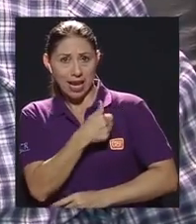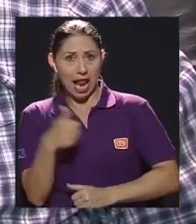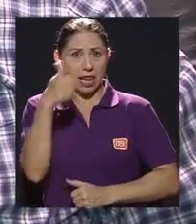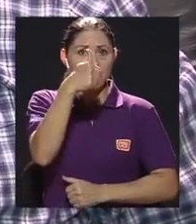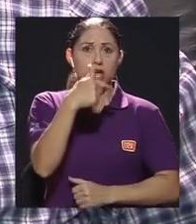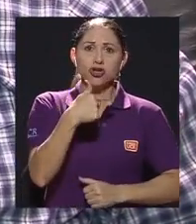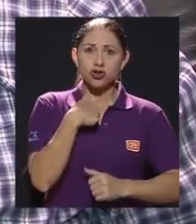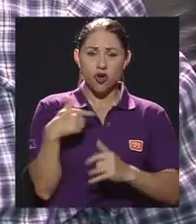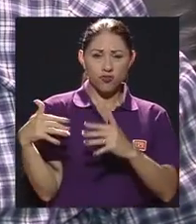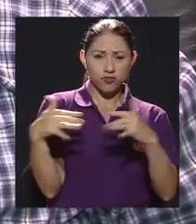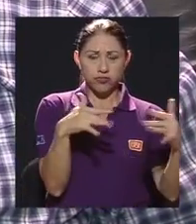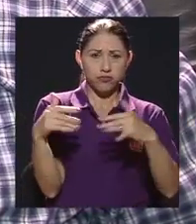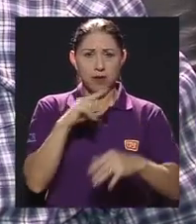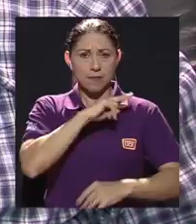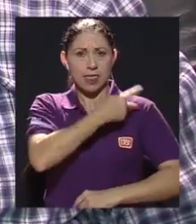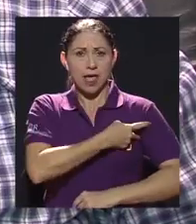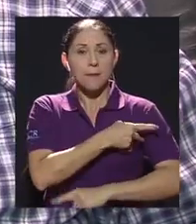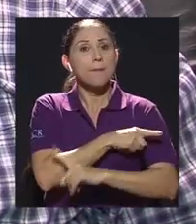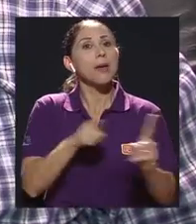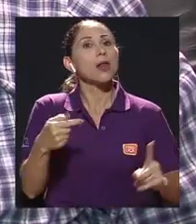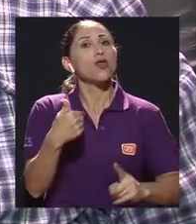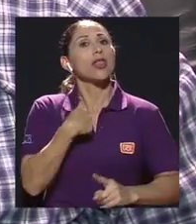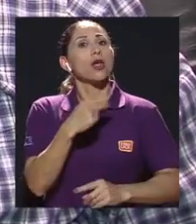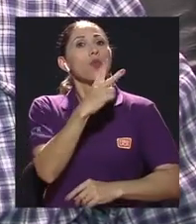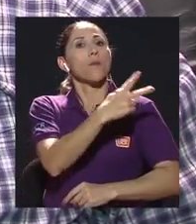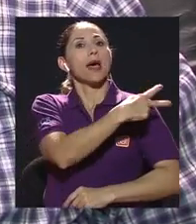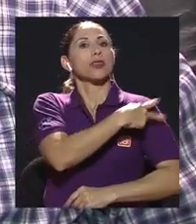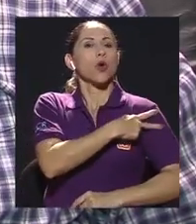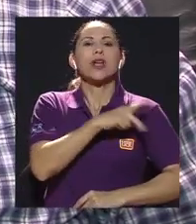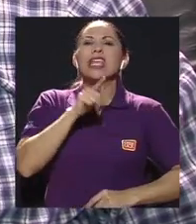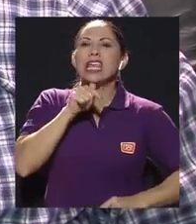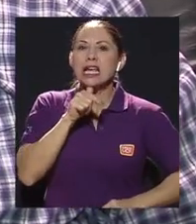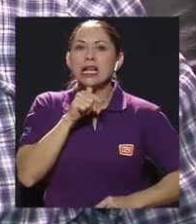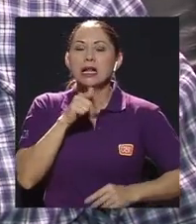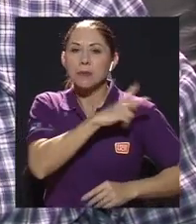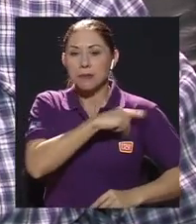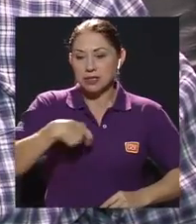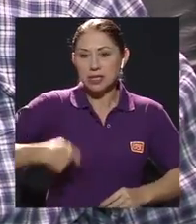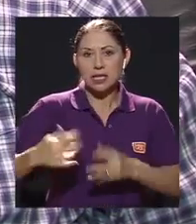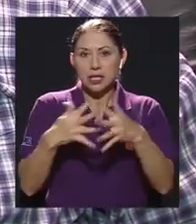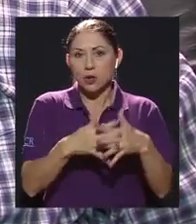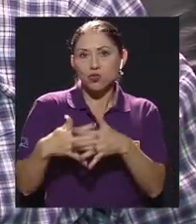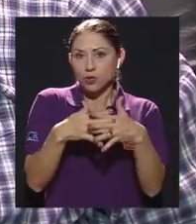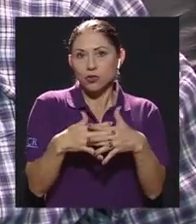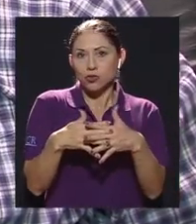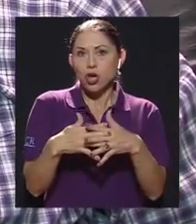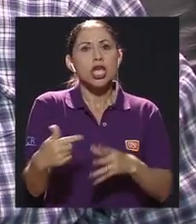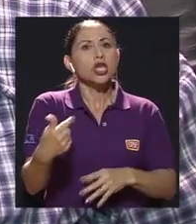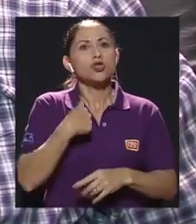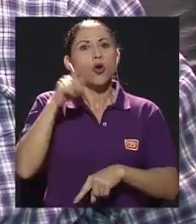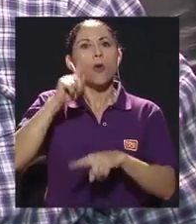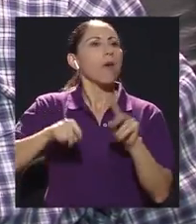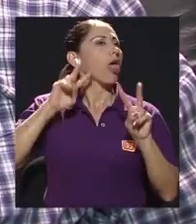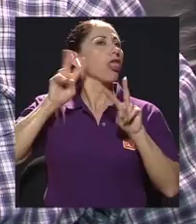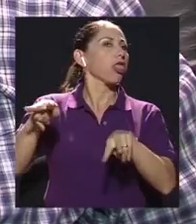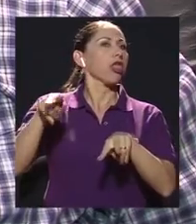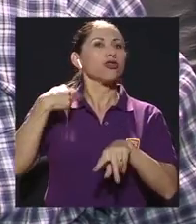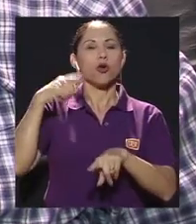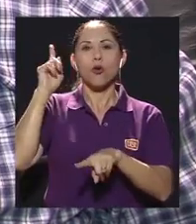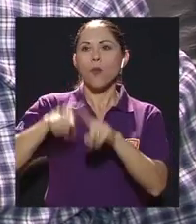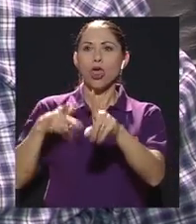Vietnam, pero yo tengo un patrón, que es el presidente de los Estados Unidos, y yo no me animo a desacatarlo ni a darle un golpe de